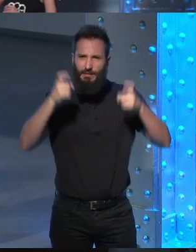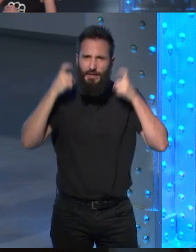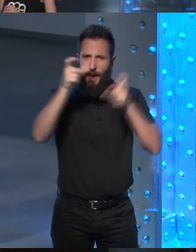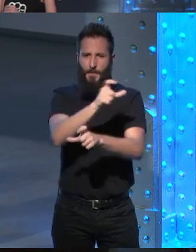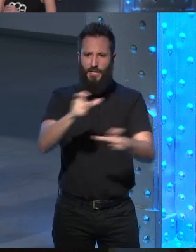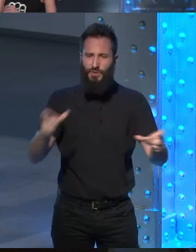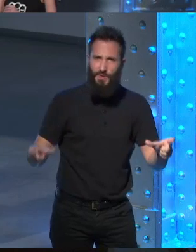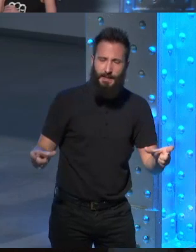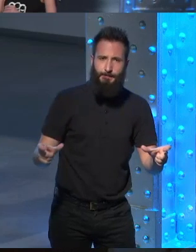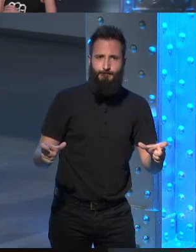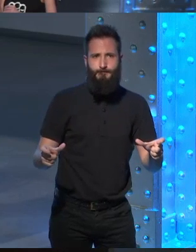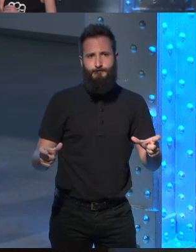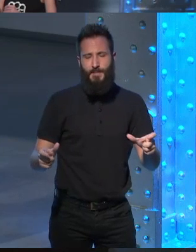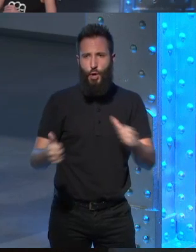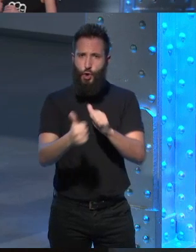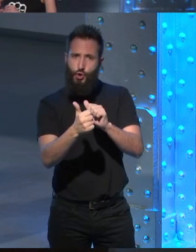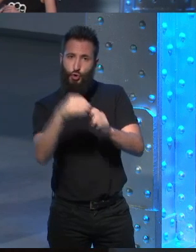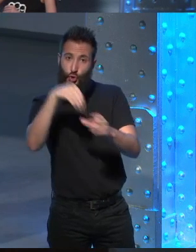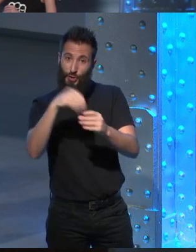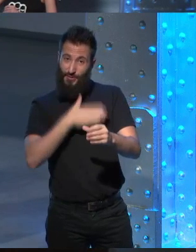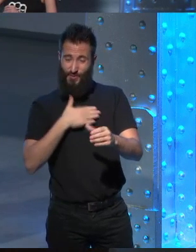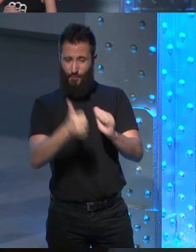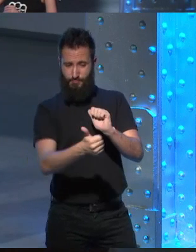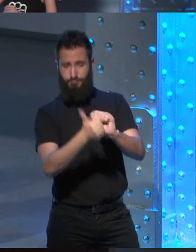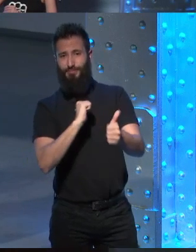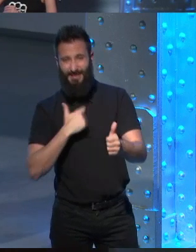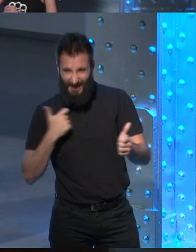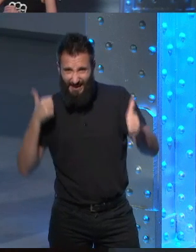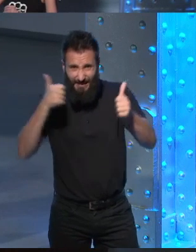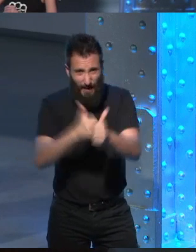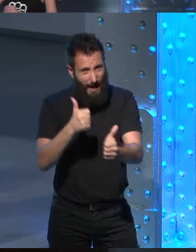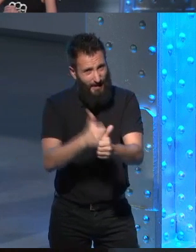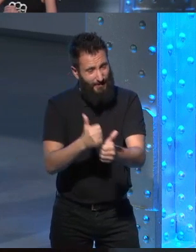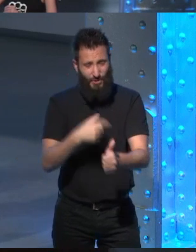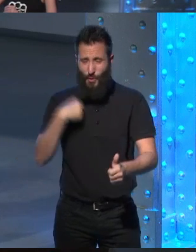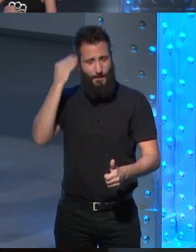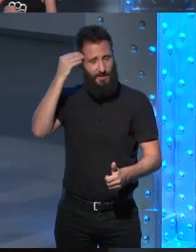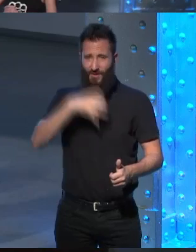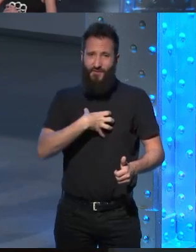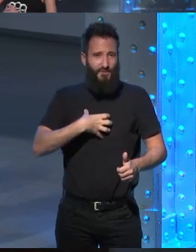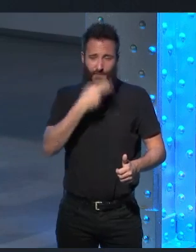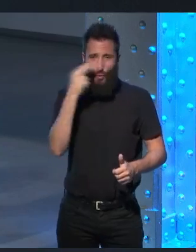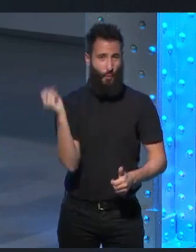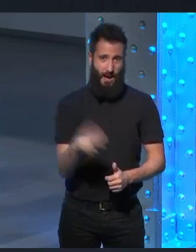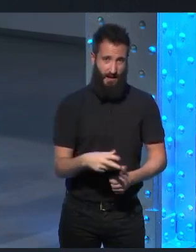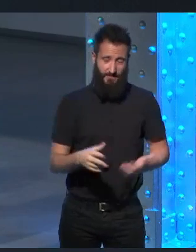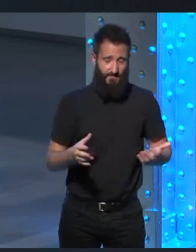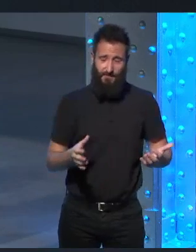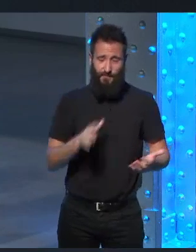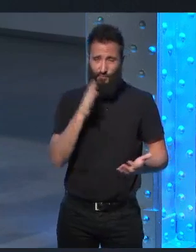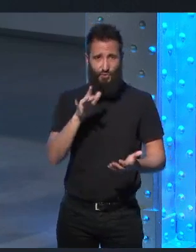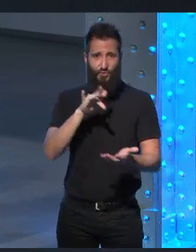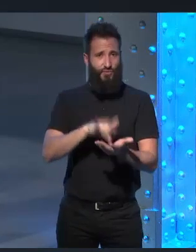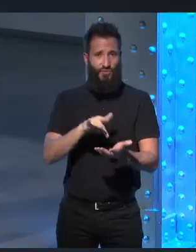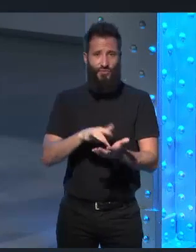a quienes replican tu contenido, me parece en muchos casos un esfuerzo inútil para los creadores, porque en definitiva, pues